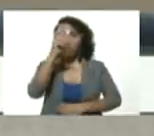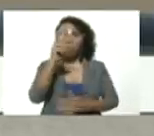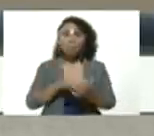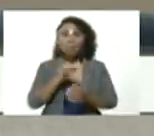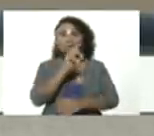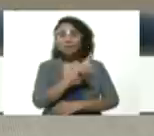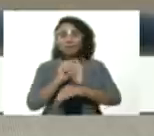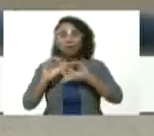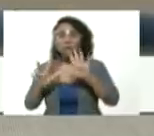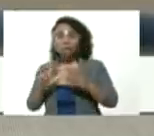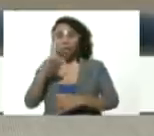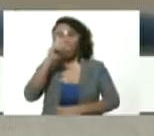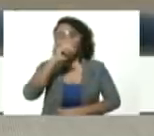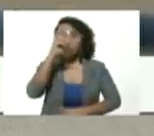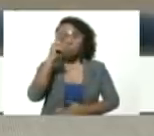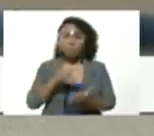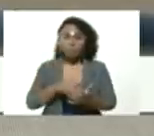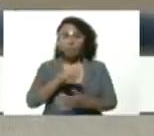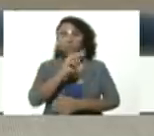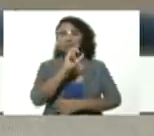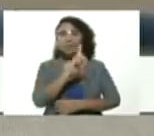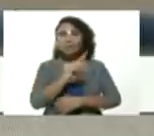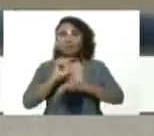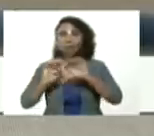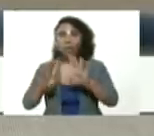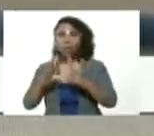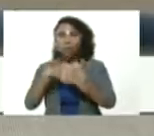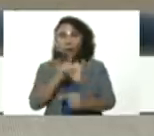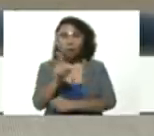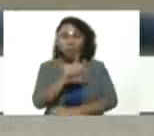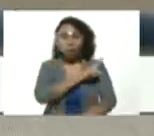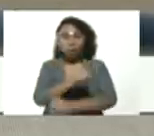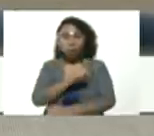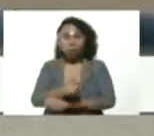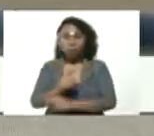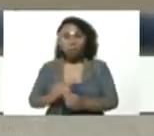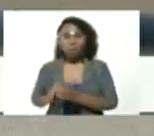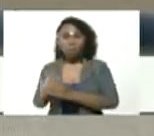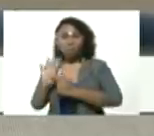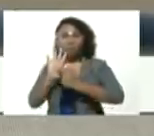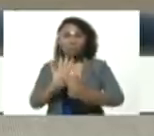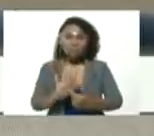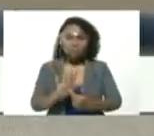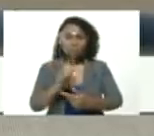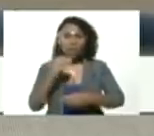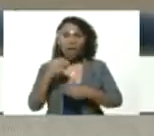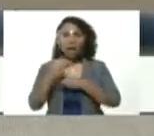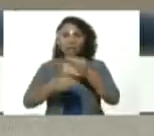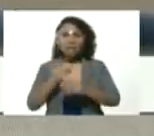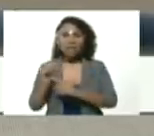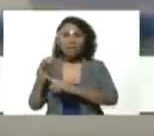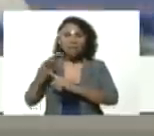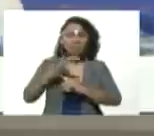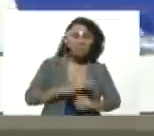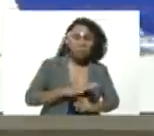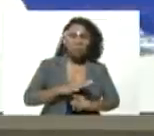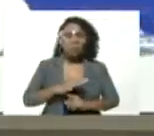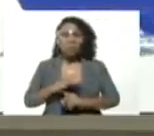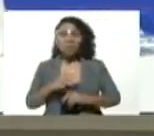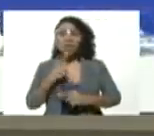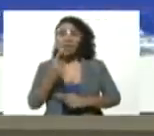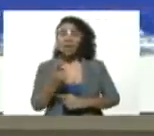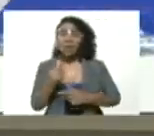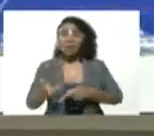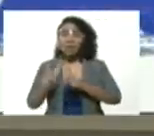año 2019. Todas estas órdenes ejecutivas dirigidas a asfixiar, como lo dijeron sus autoridades, a